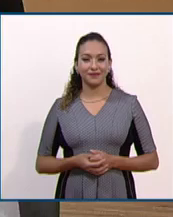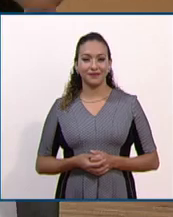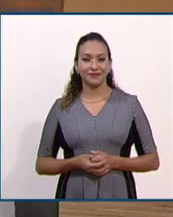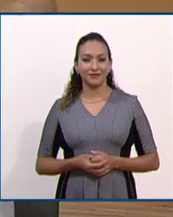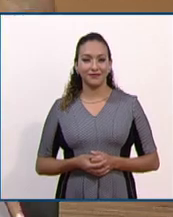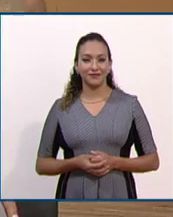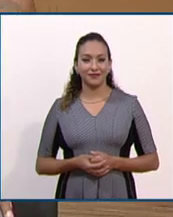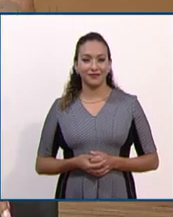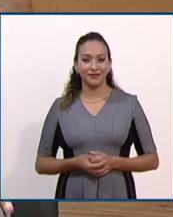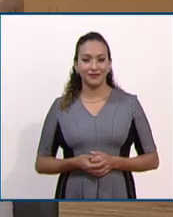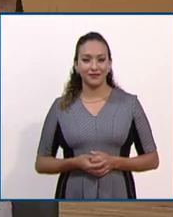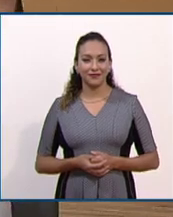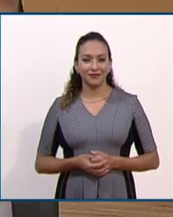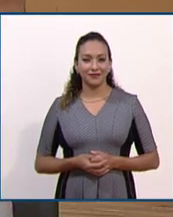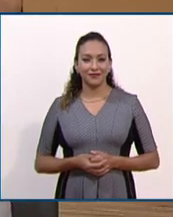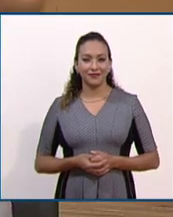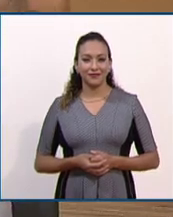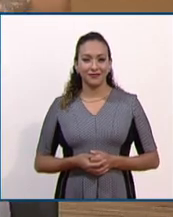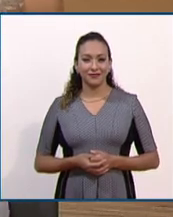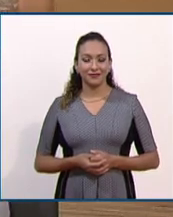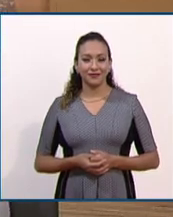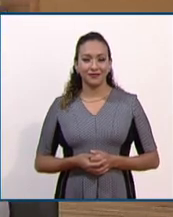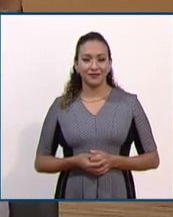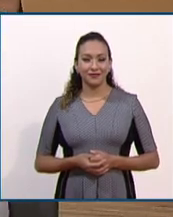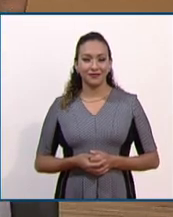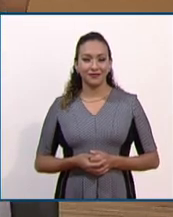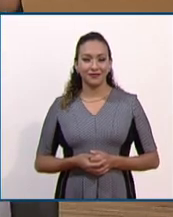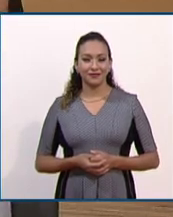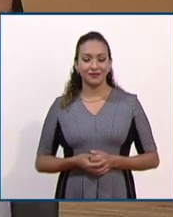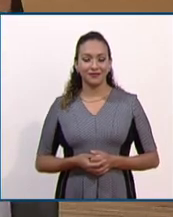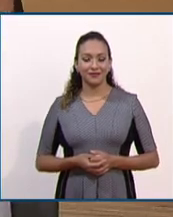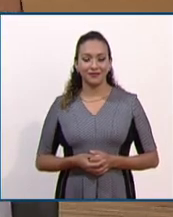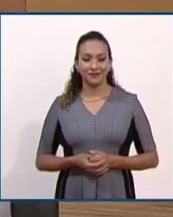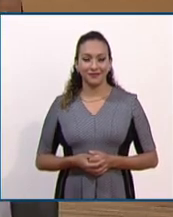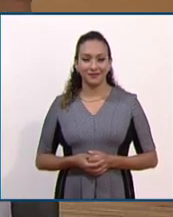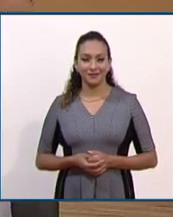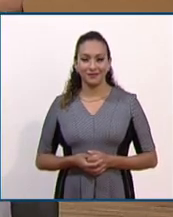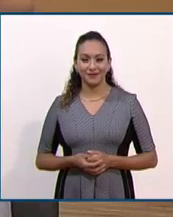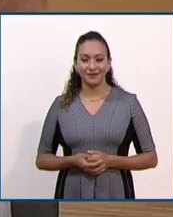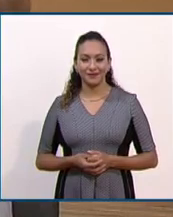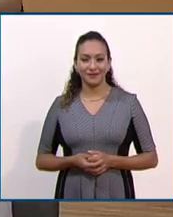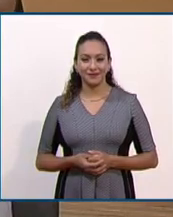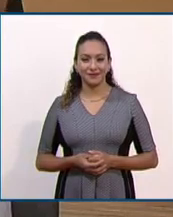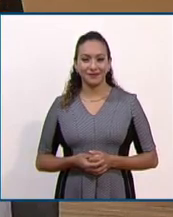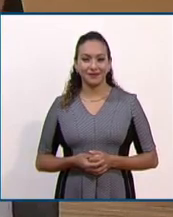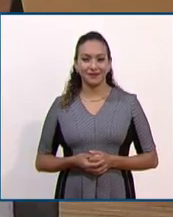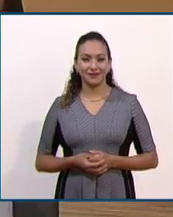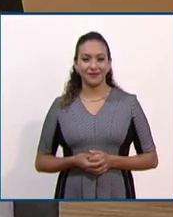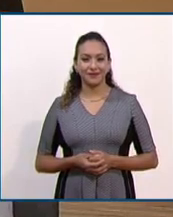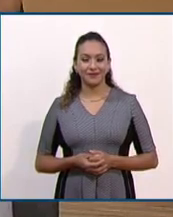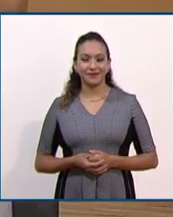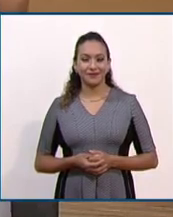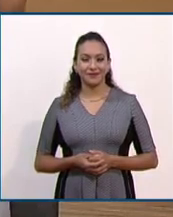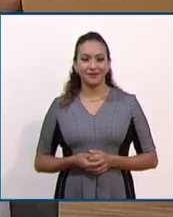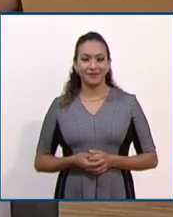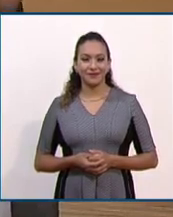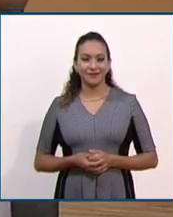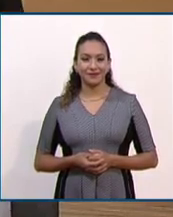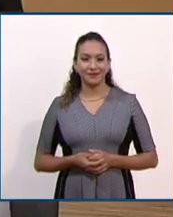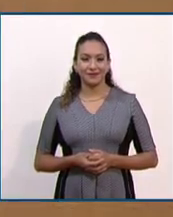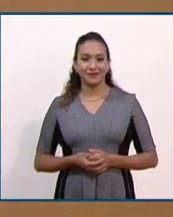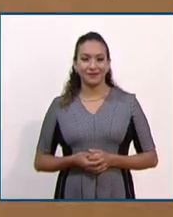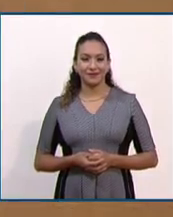falta de accesibilidad, por favor, no les dé pena, que no les dé miedo. Yo en un futuro, la verdad, quiero ser